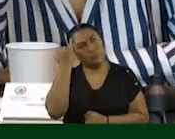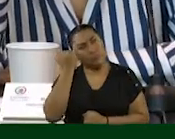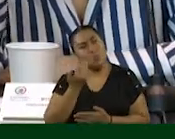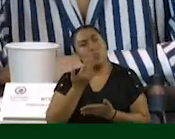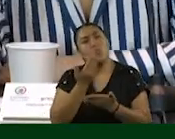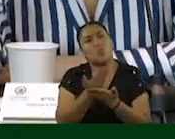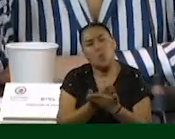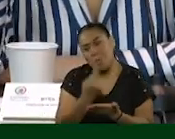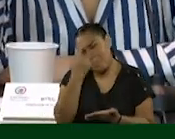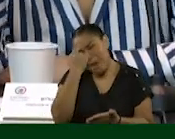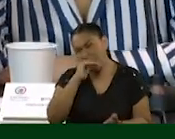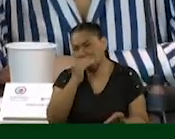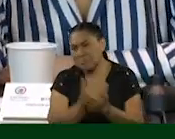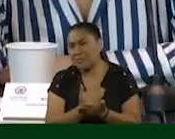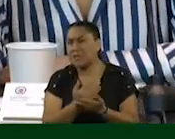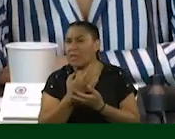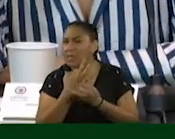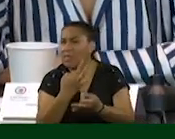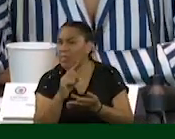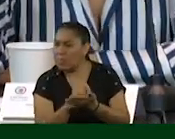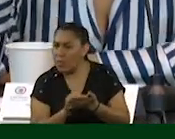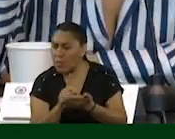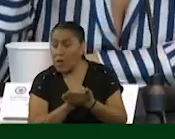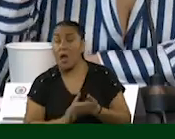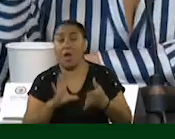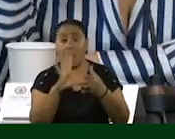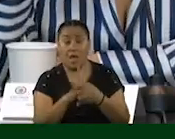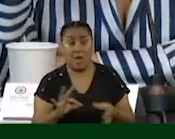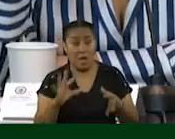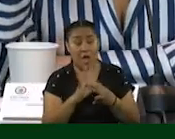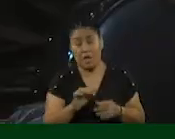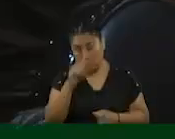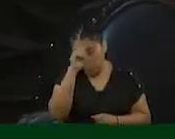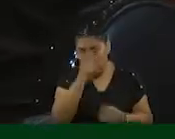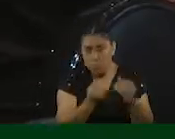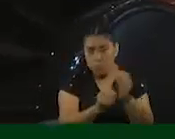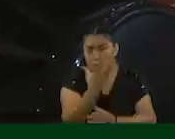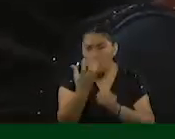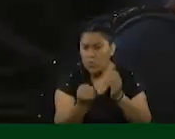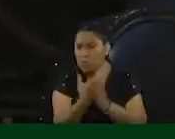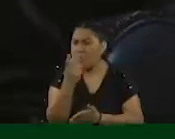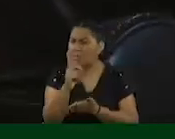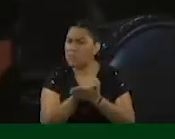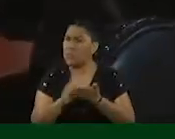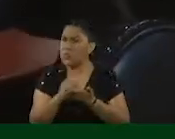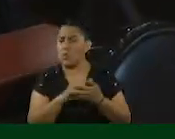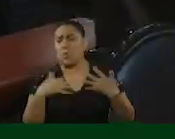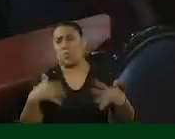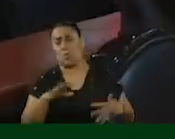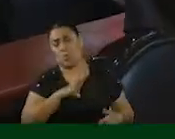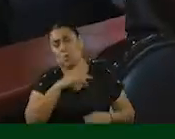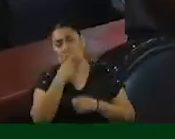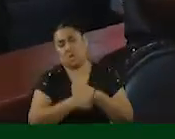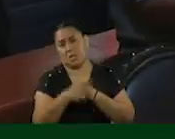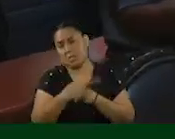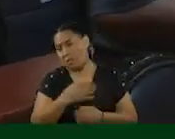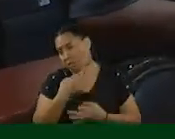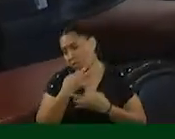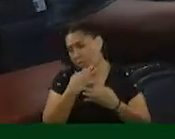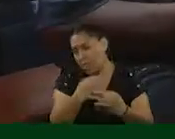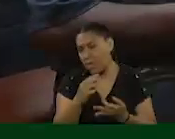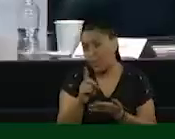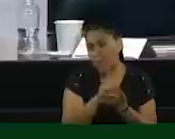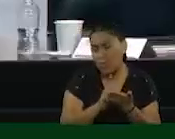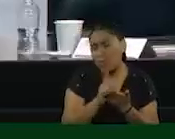estrategias para combatir adicciones señaló que la presencia de nuevas sustancias psicoactivas representan severos riesgos de adicción para